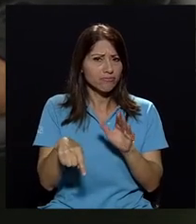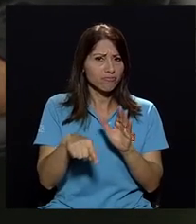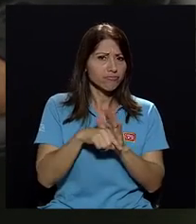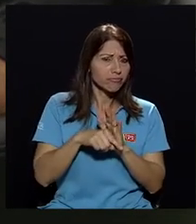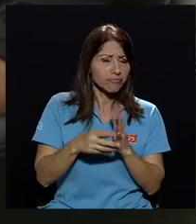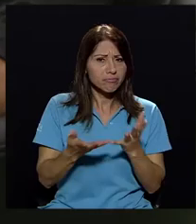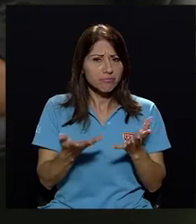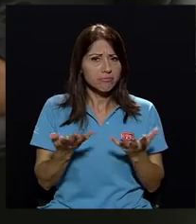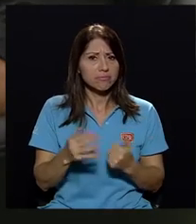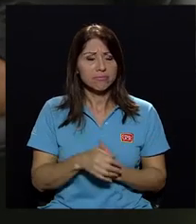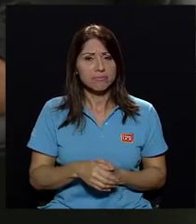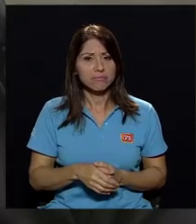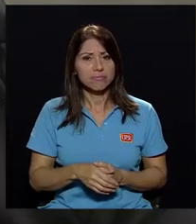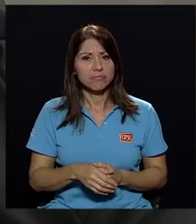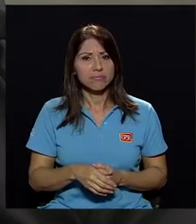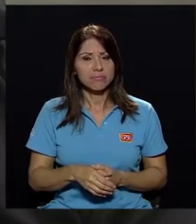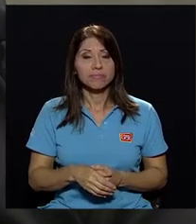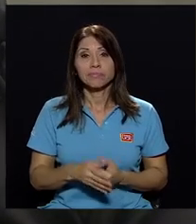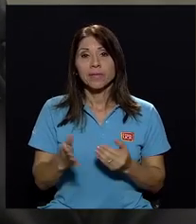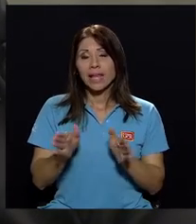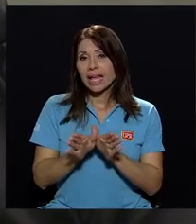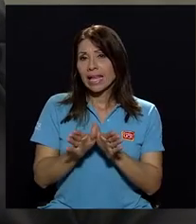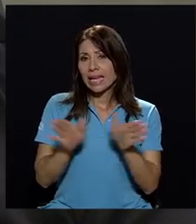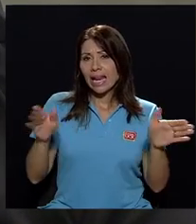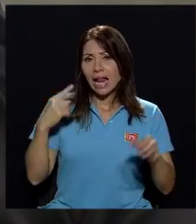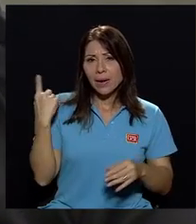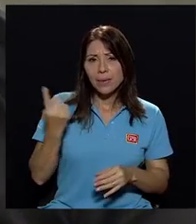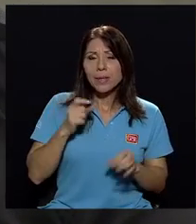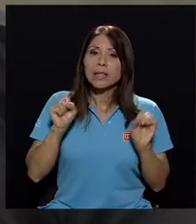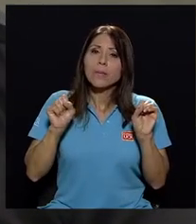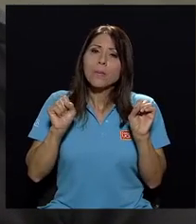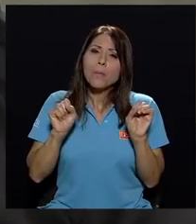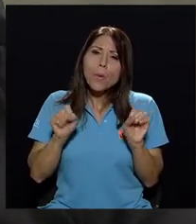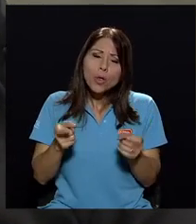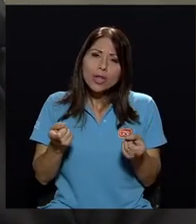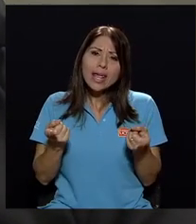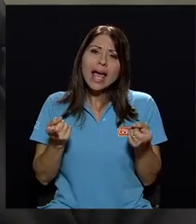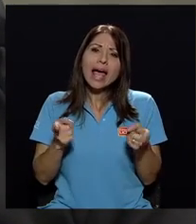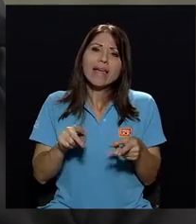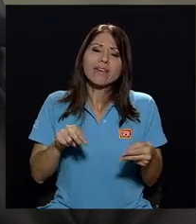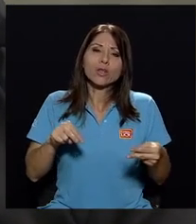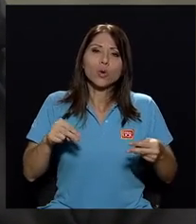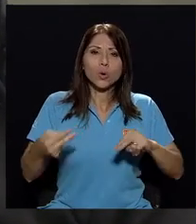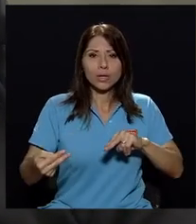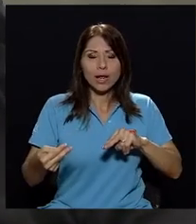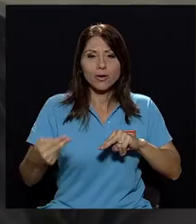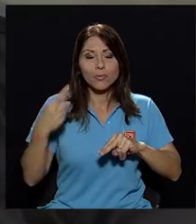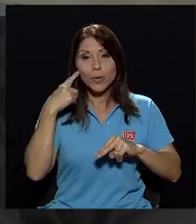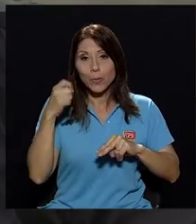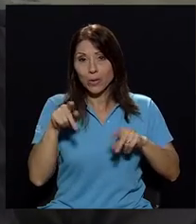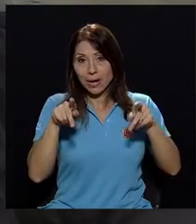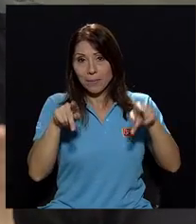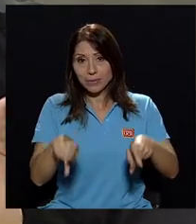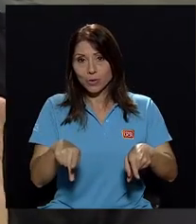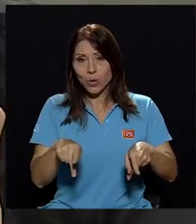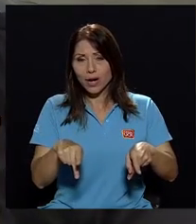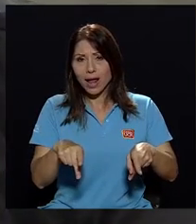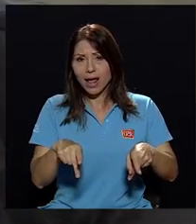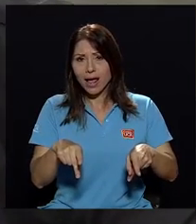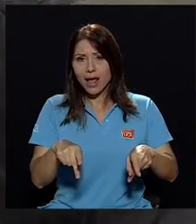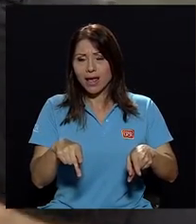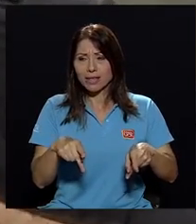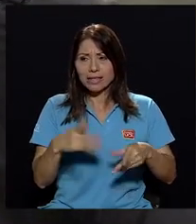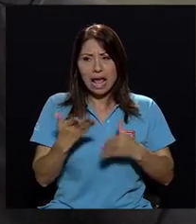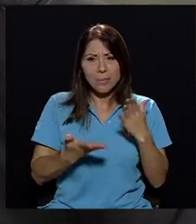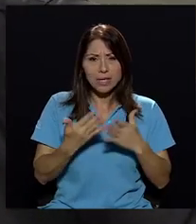efecto contrario al que se quiere. Generalmente podría tener ese efecto contrario porque va a provocar que esta persona